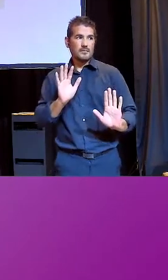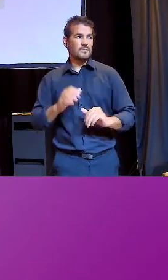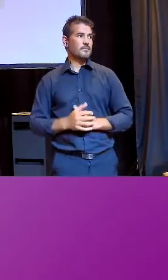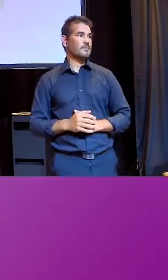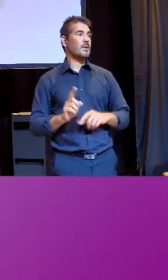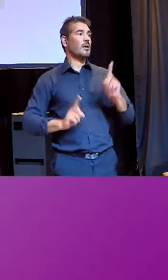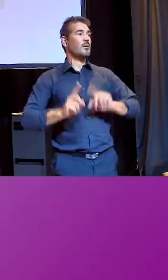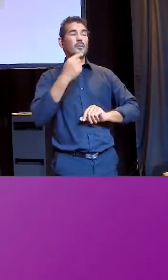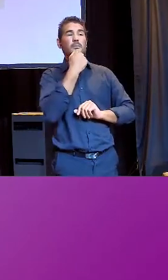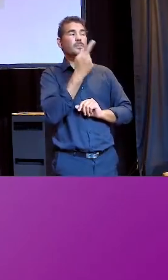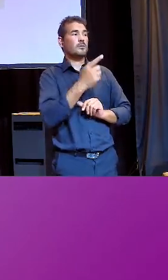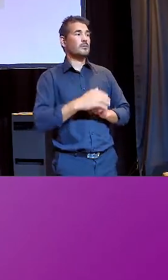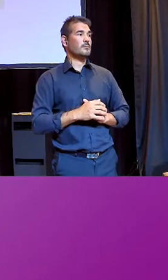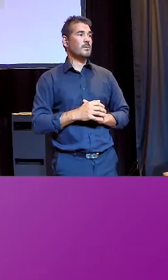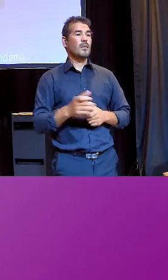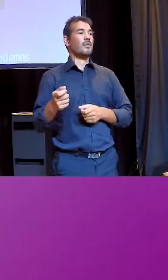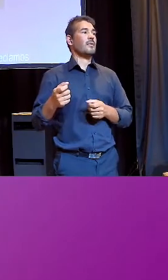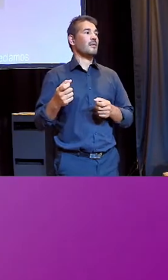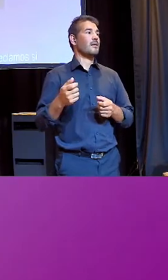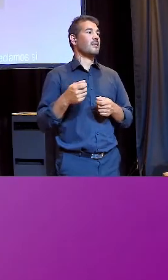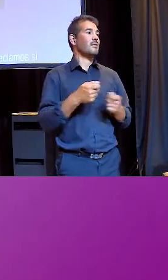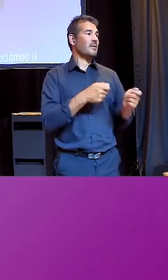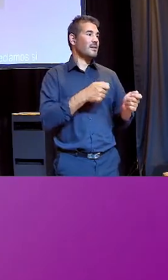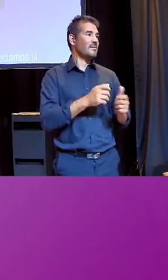¿Más preguntas? ¿Más reclamos? Sí.